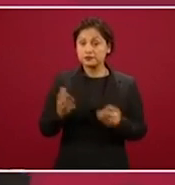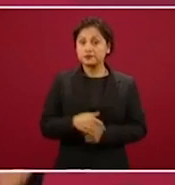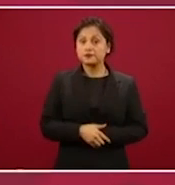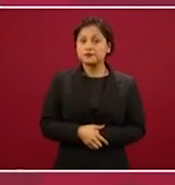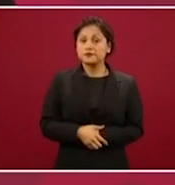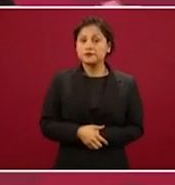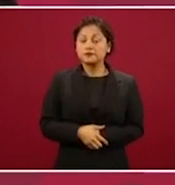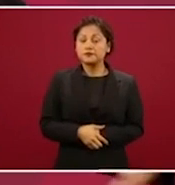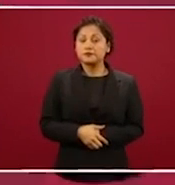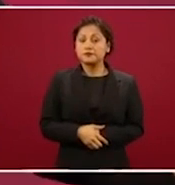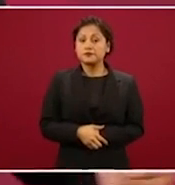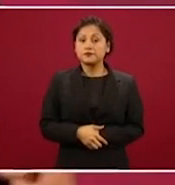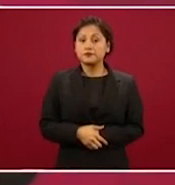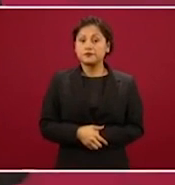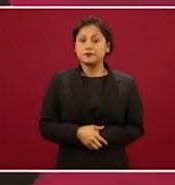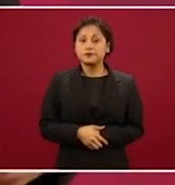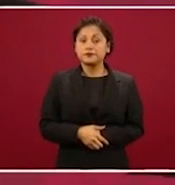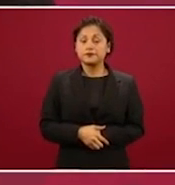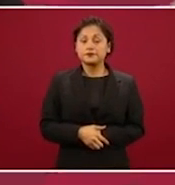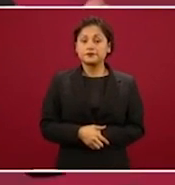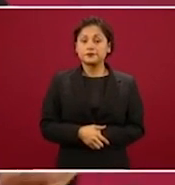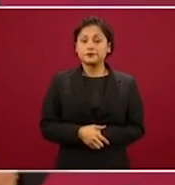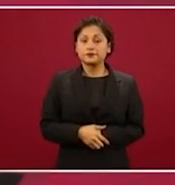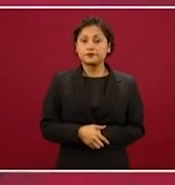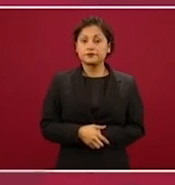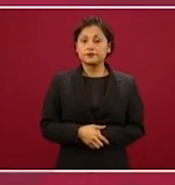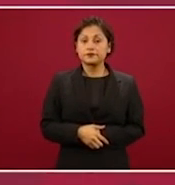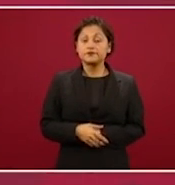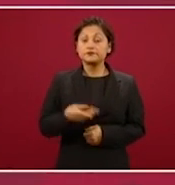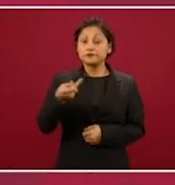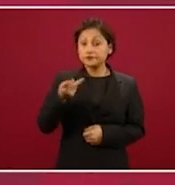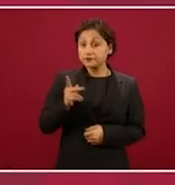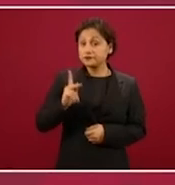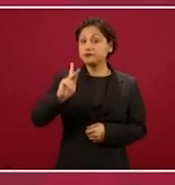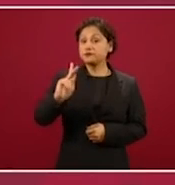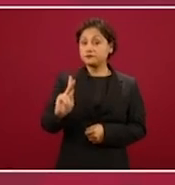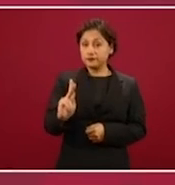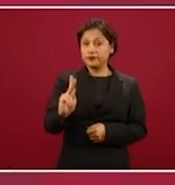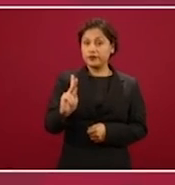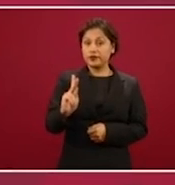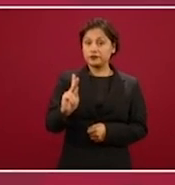Pero si se trata de defender